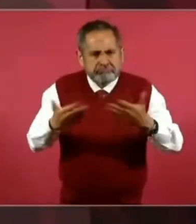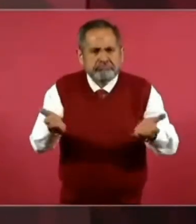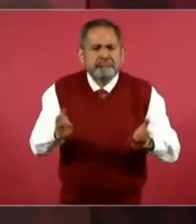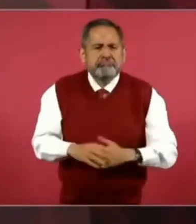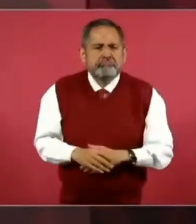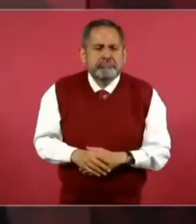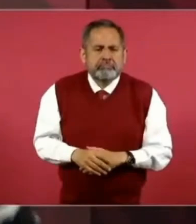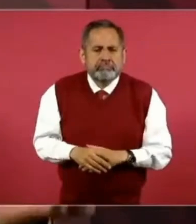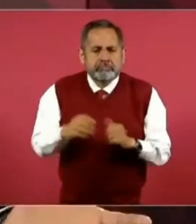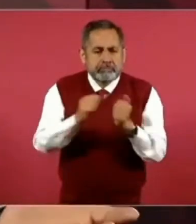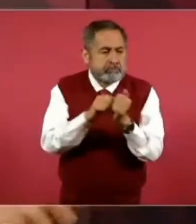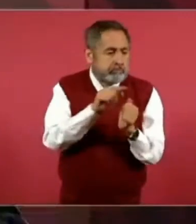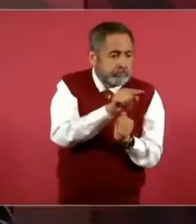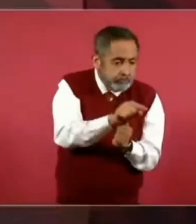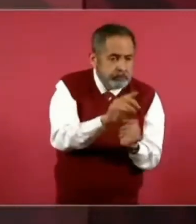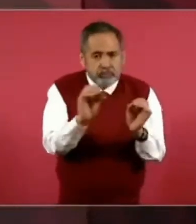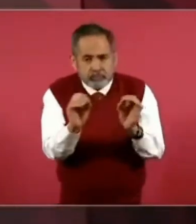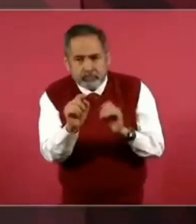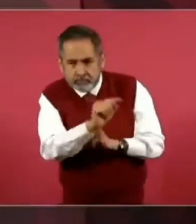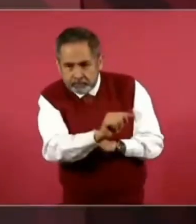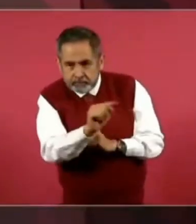con alguna de las partes,